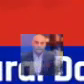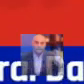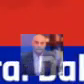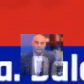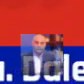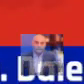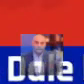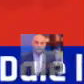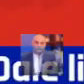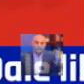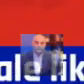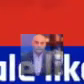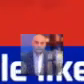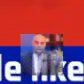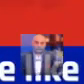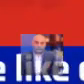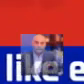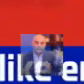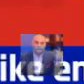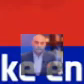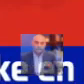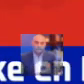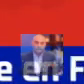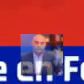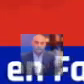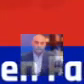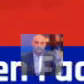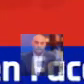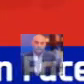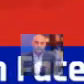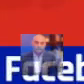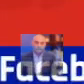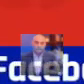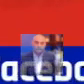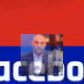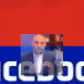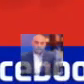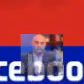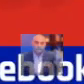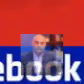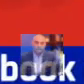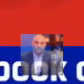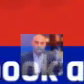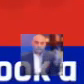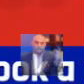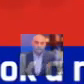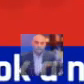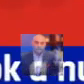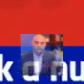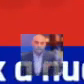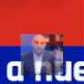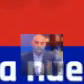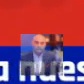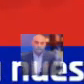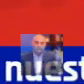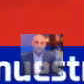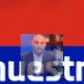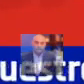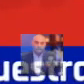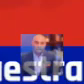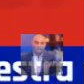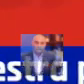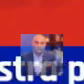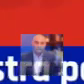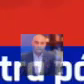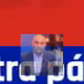esa desinformación. Ojo con eso, porque entonces no nos quejemos más adelante de que se